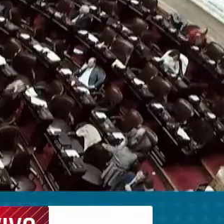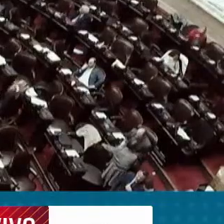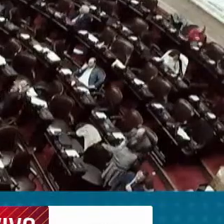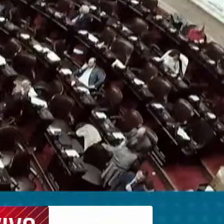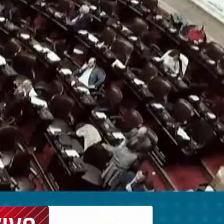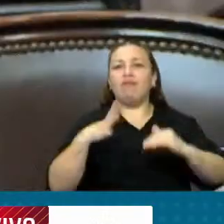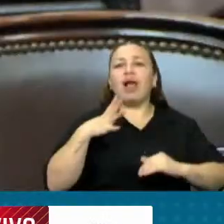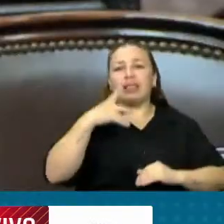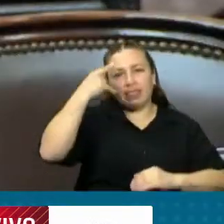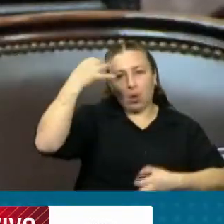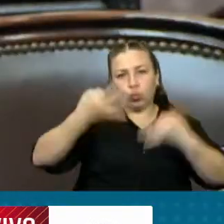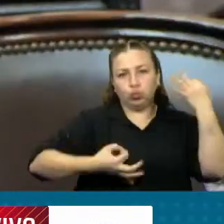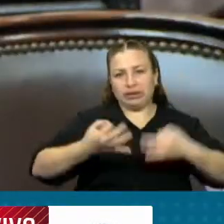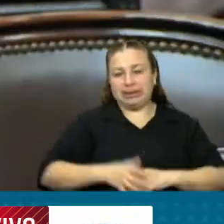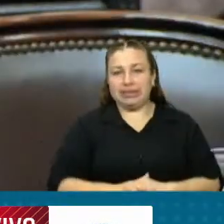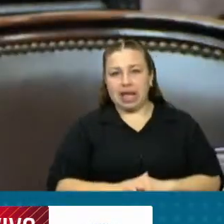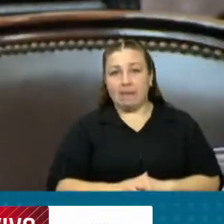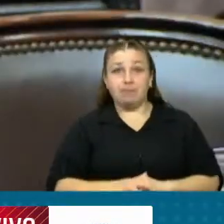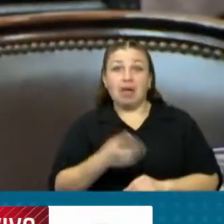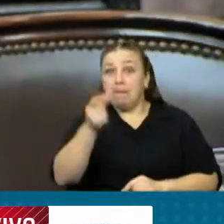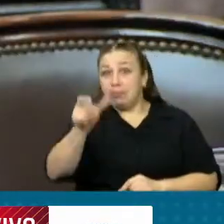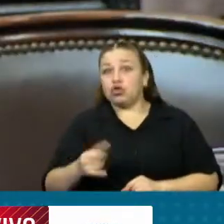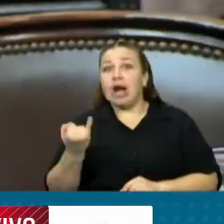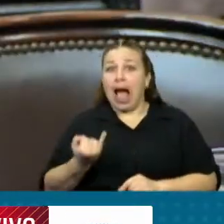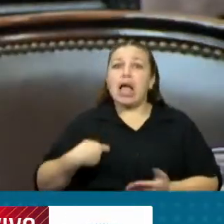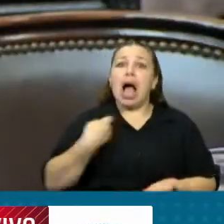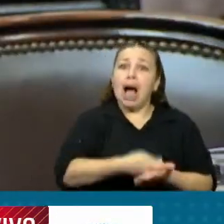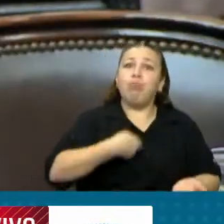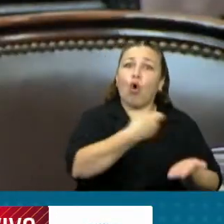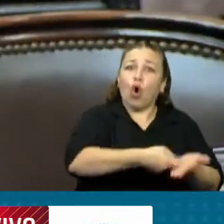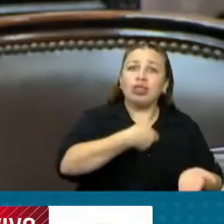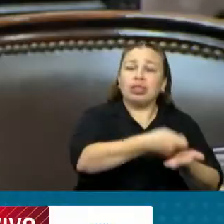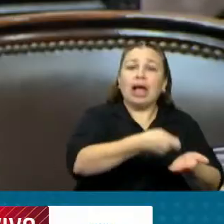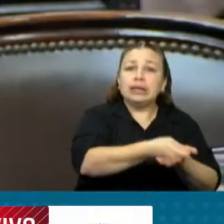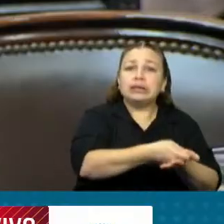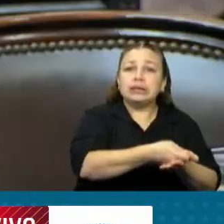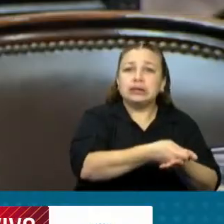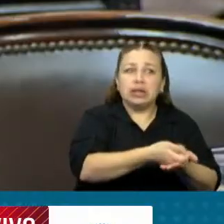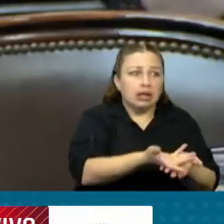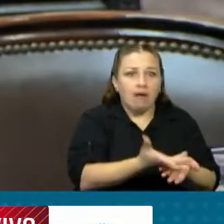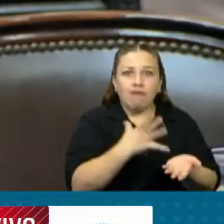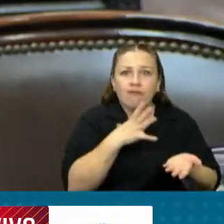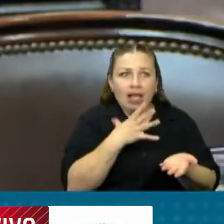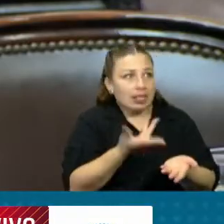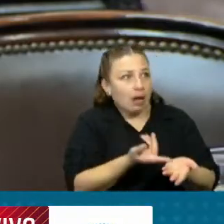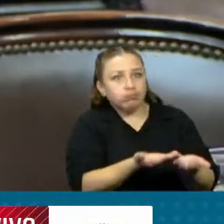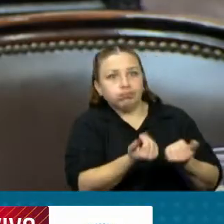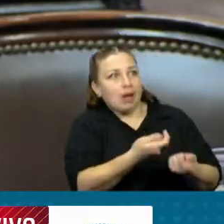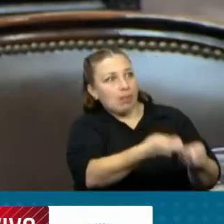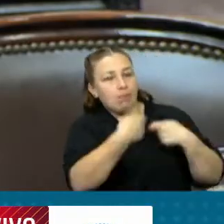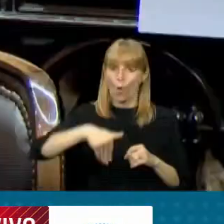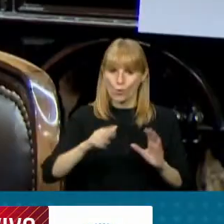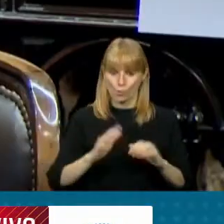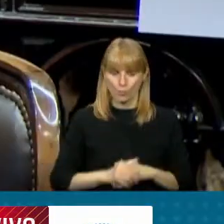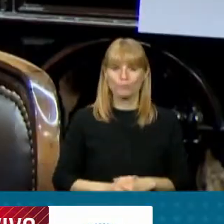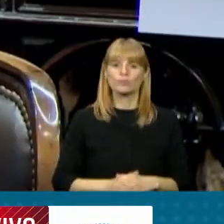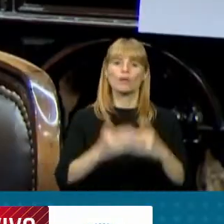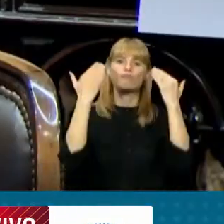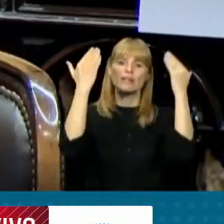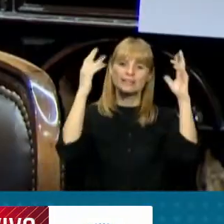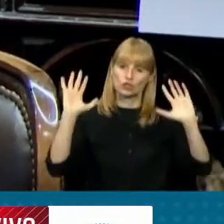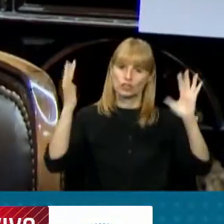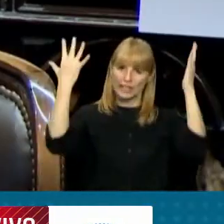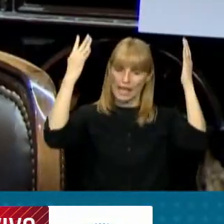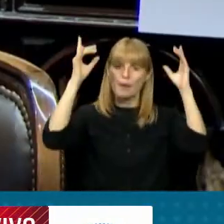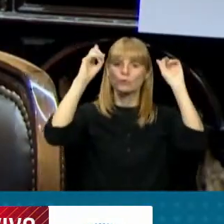económico. Se trata de un sistema de solidaridad mediante el cual un trabajador activo cubre el gasto de un trabajador pasivo,